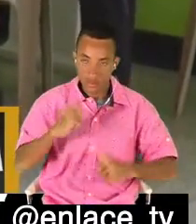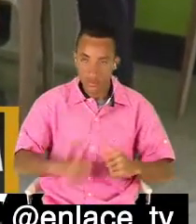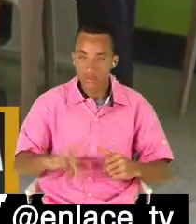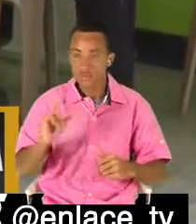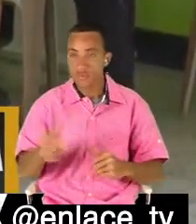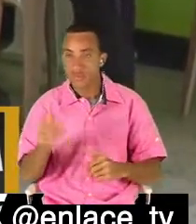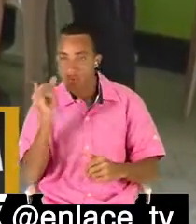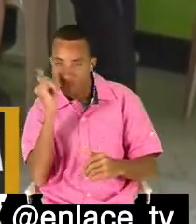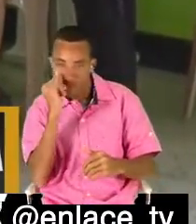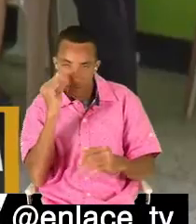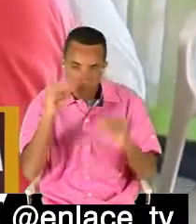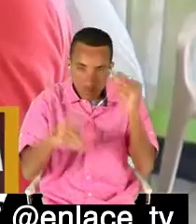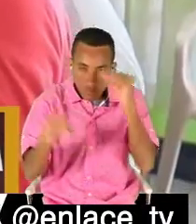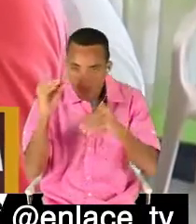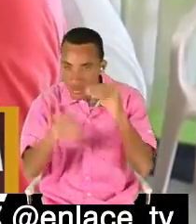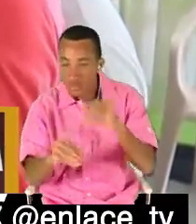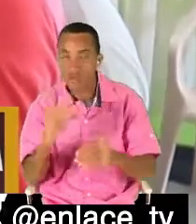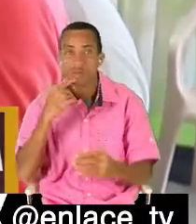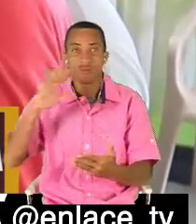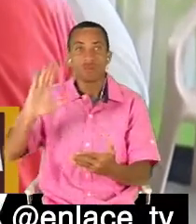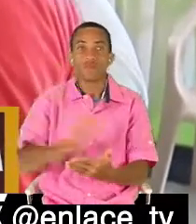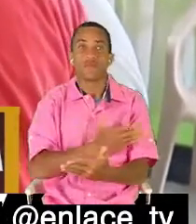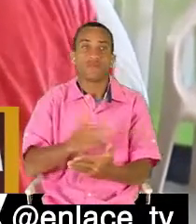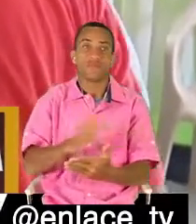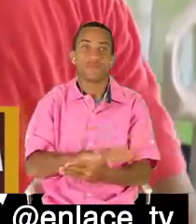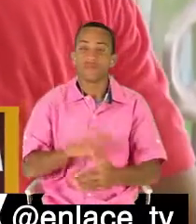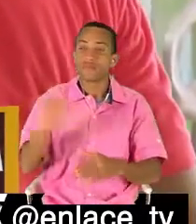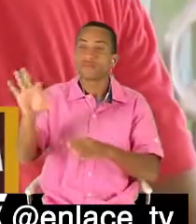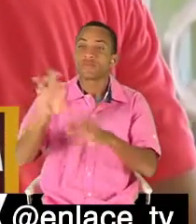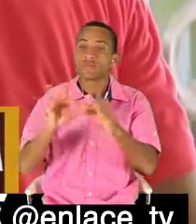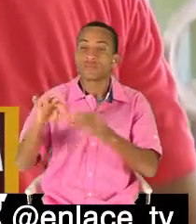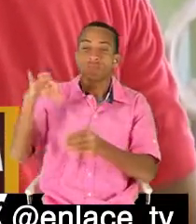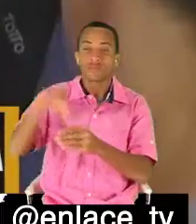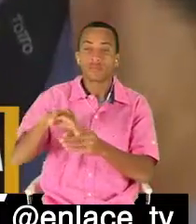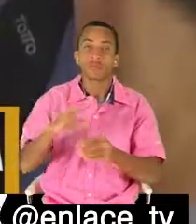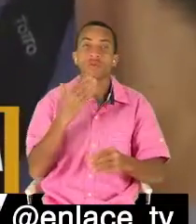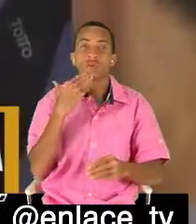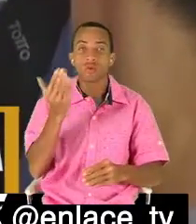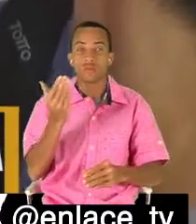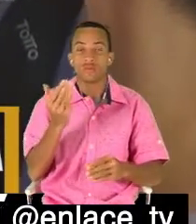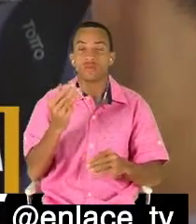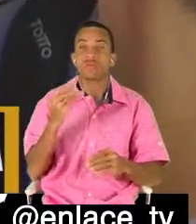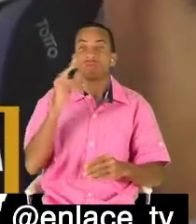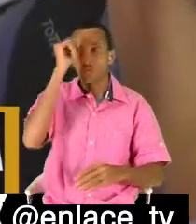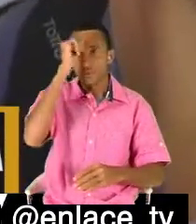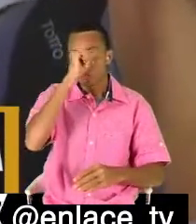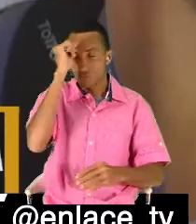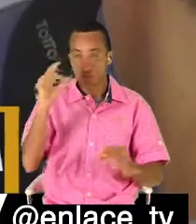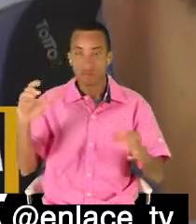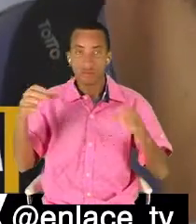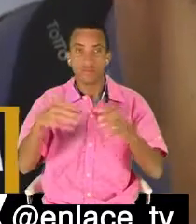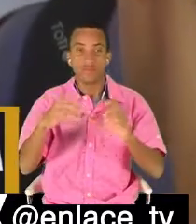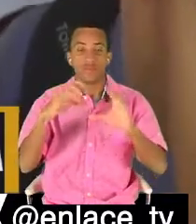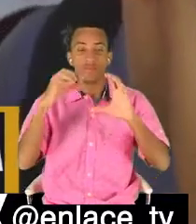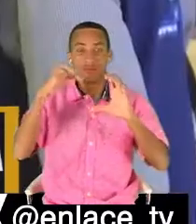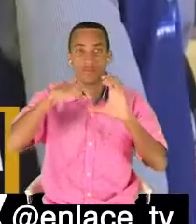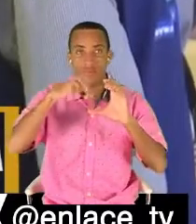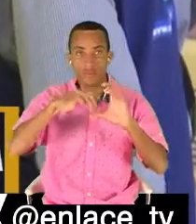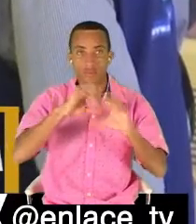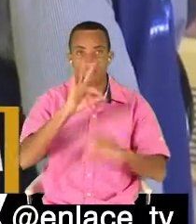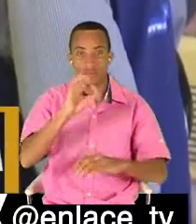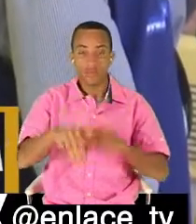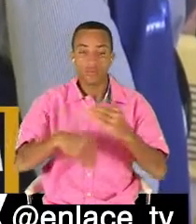y música. El proceso electoral se cumplirá el domingo en el Centro Popular Comercial CPC de 8 de la mañana a 4 de la tarde.